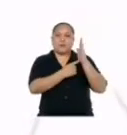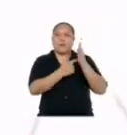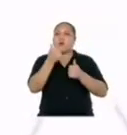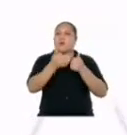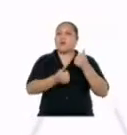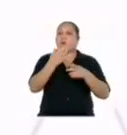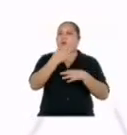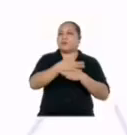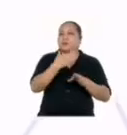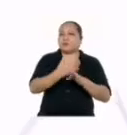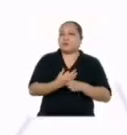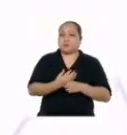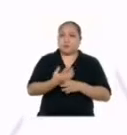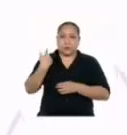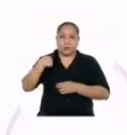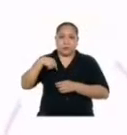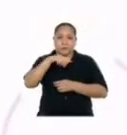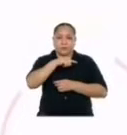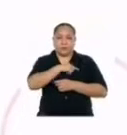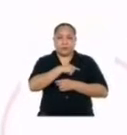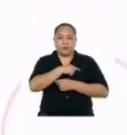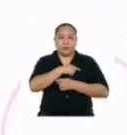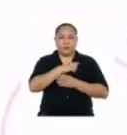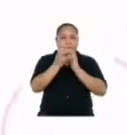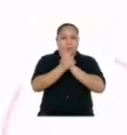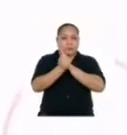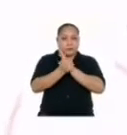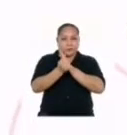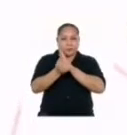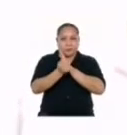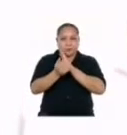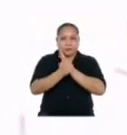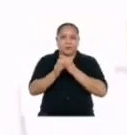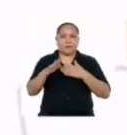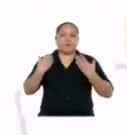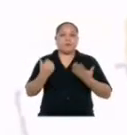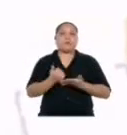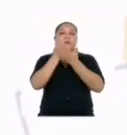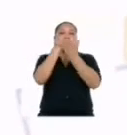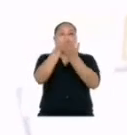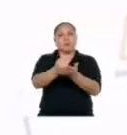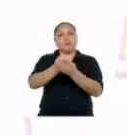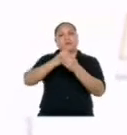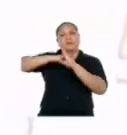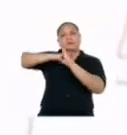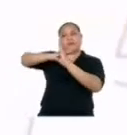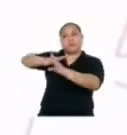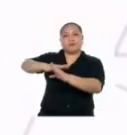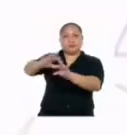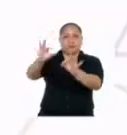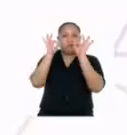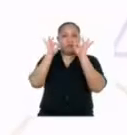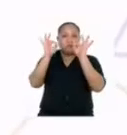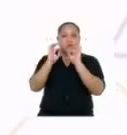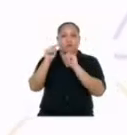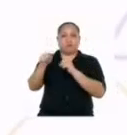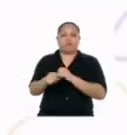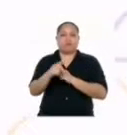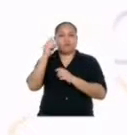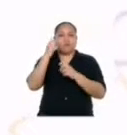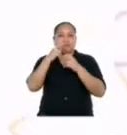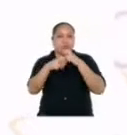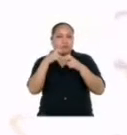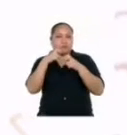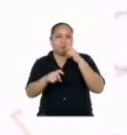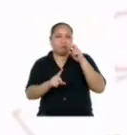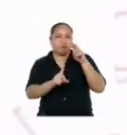qué manera desde nuestras potencialidades podemos contribuir a enfrentar exitosamente los